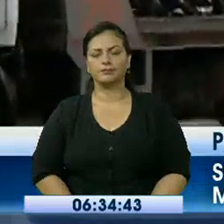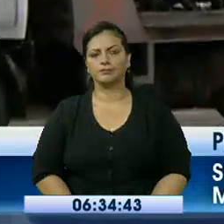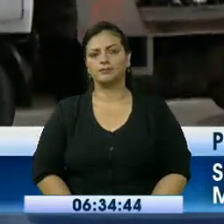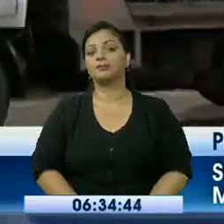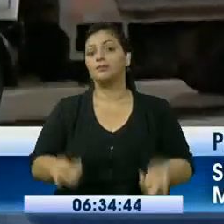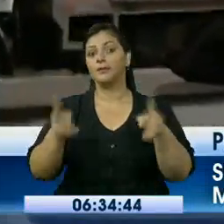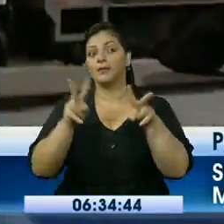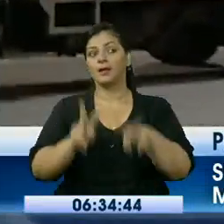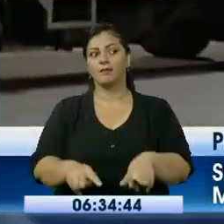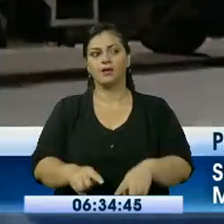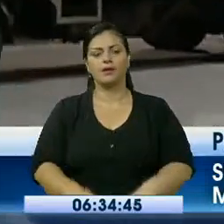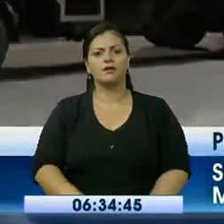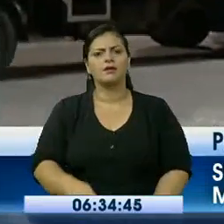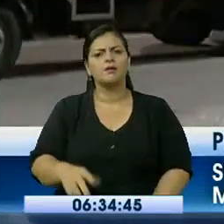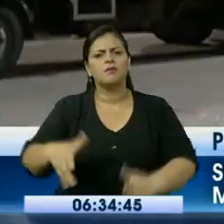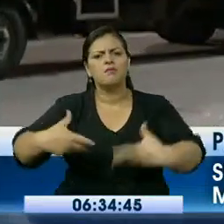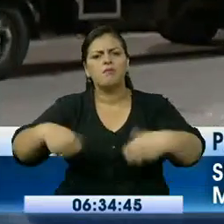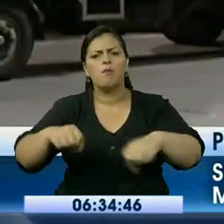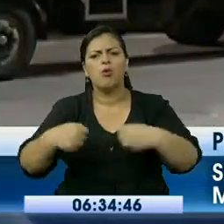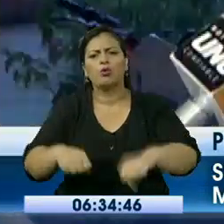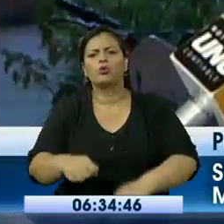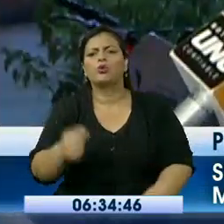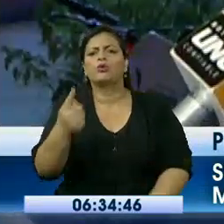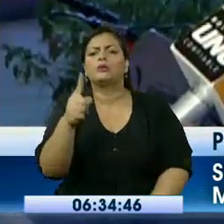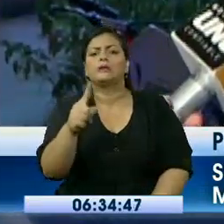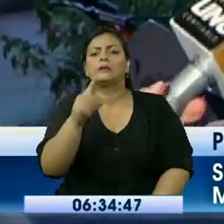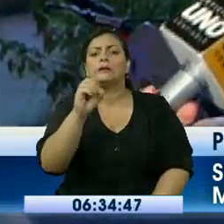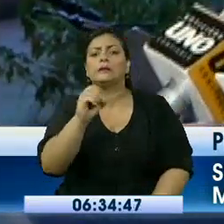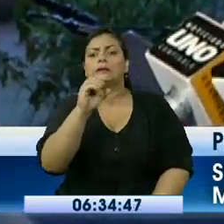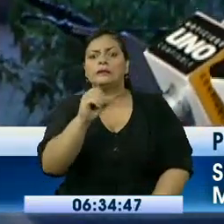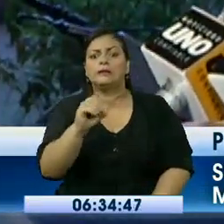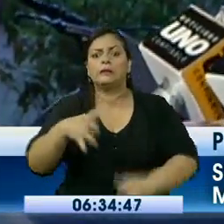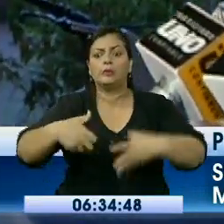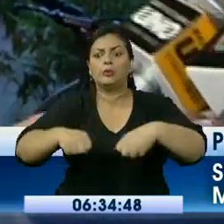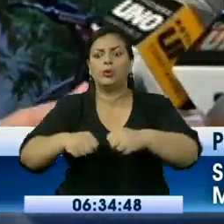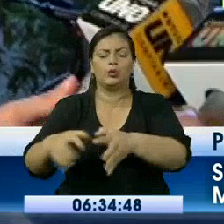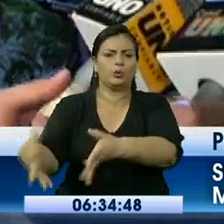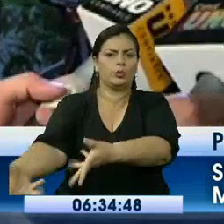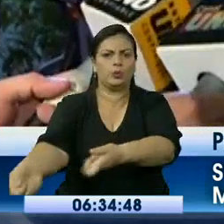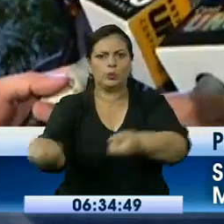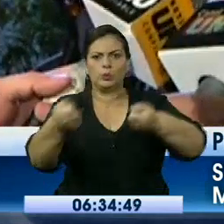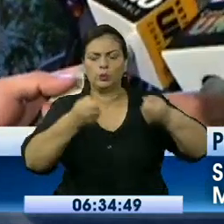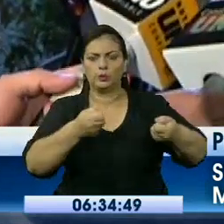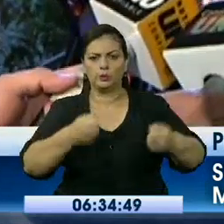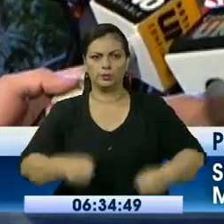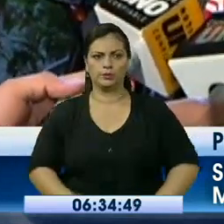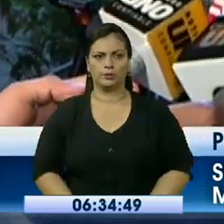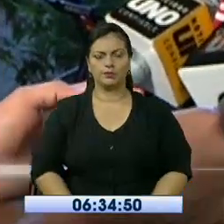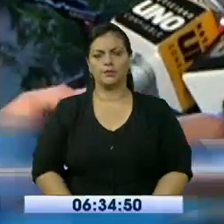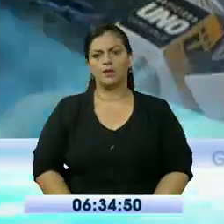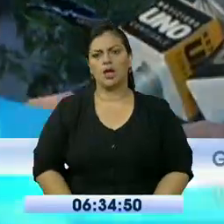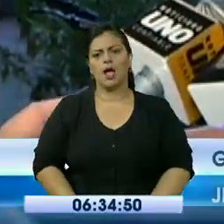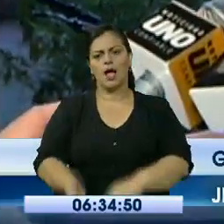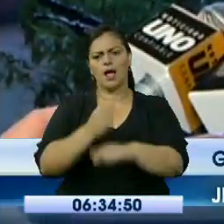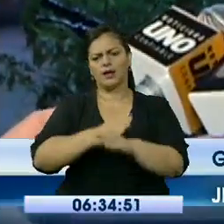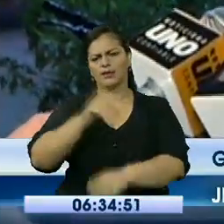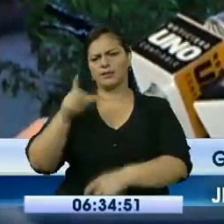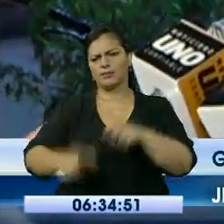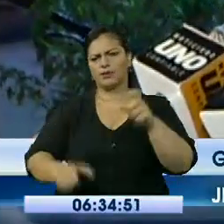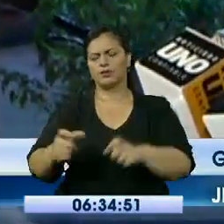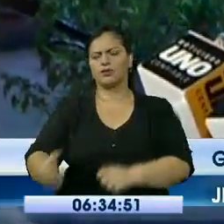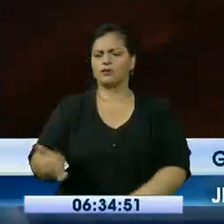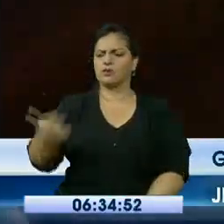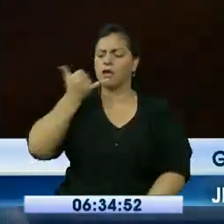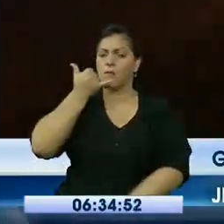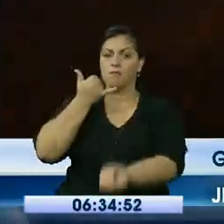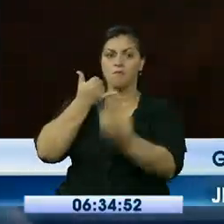Además, se retuvo alrededor de 100 motos. Lo que hemos hecho es, acogiendo el clamor de la ciudadanía, que en este sector todos